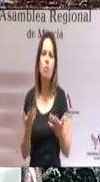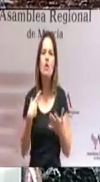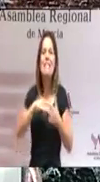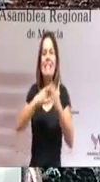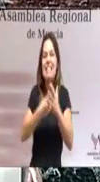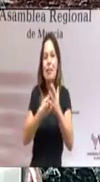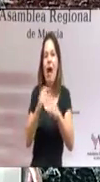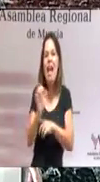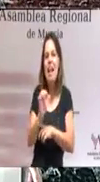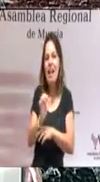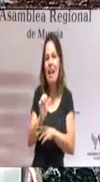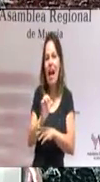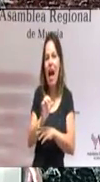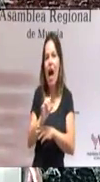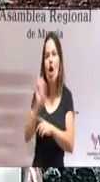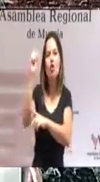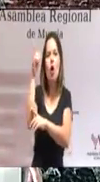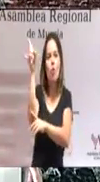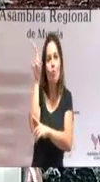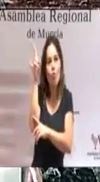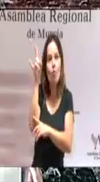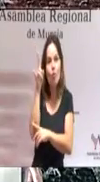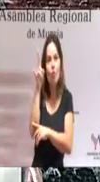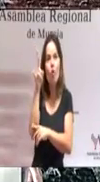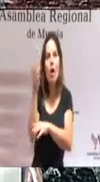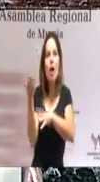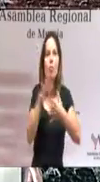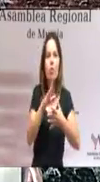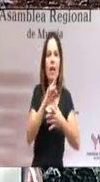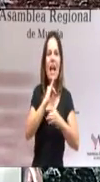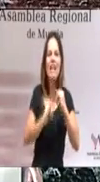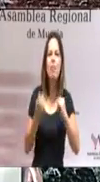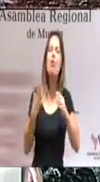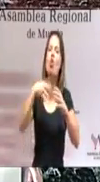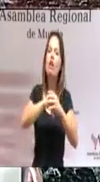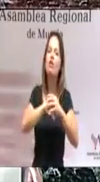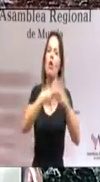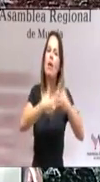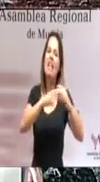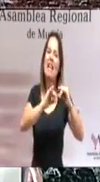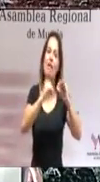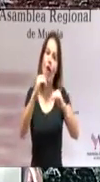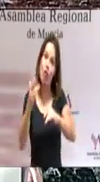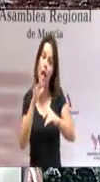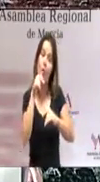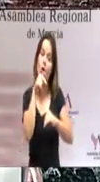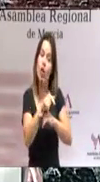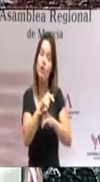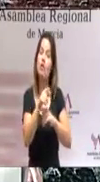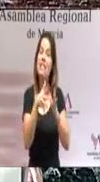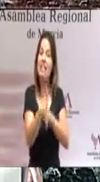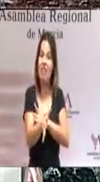sistemas de energía fotovoltaica en las plantas desaladoras para